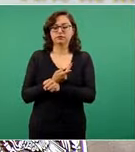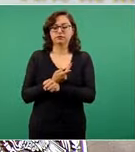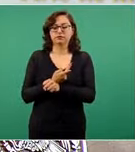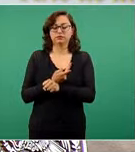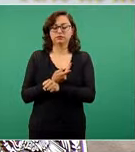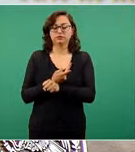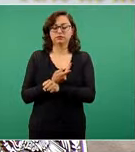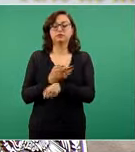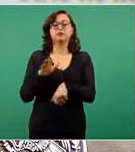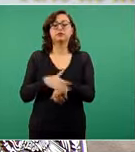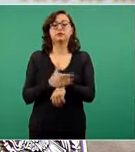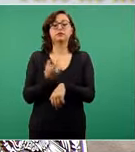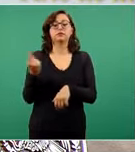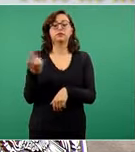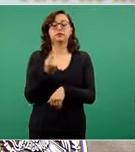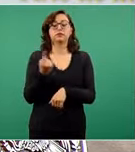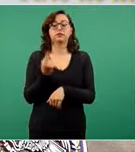motivo de